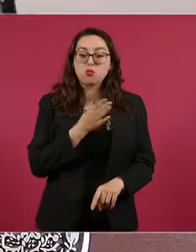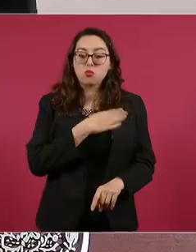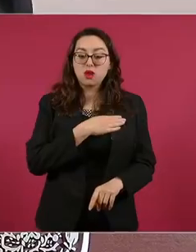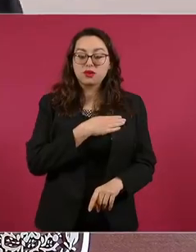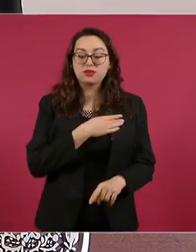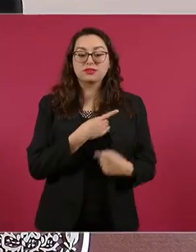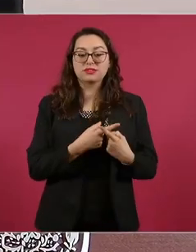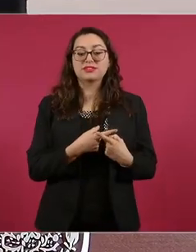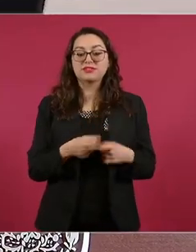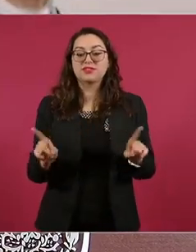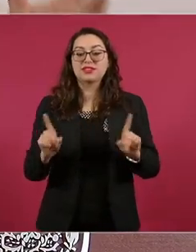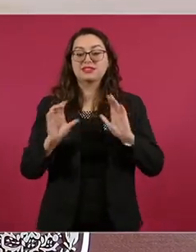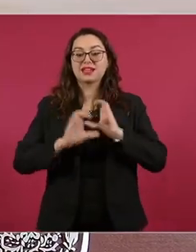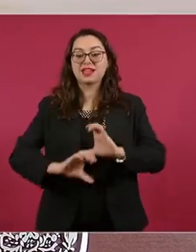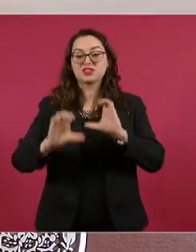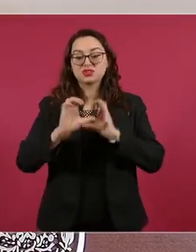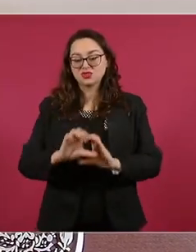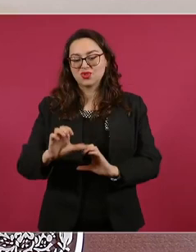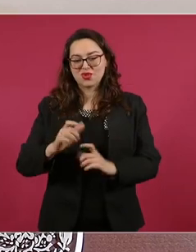ya es otra cosa.